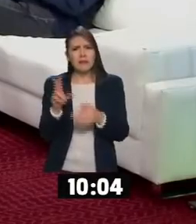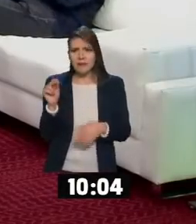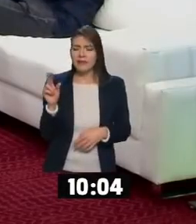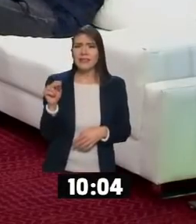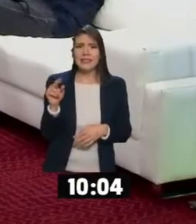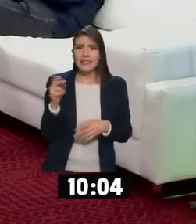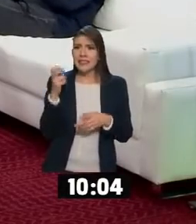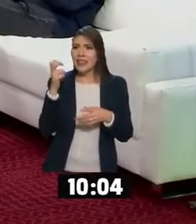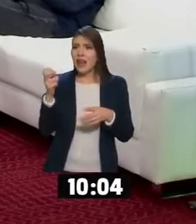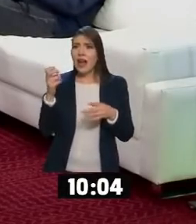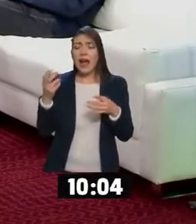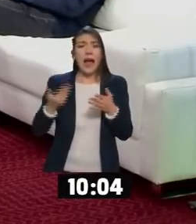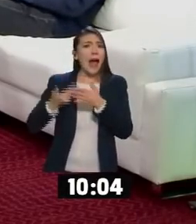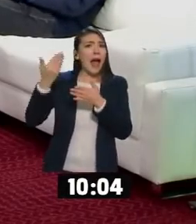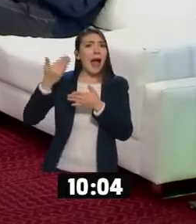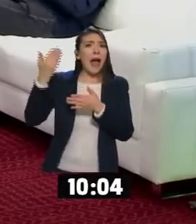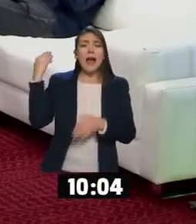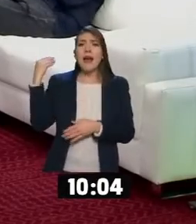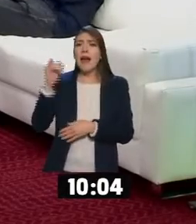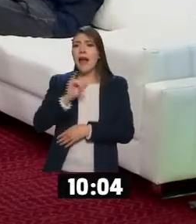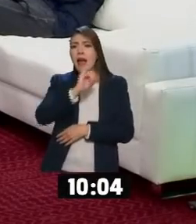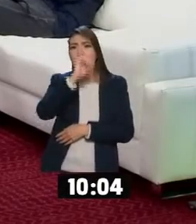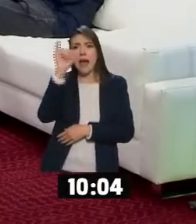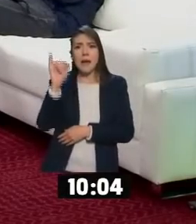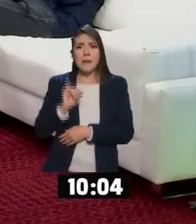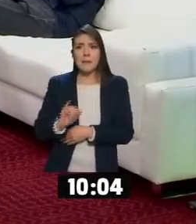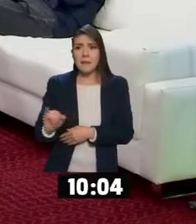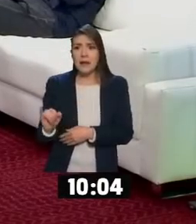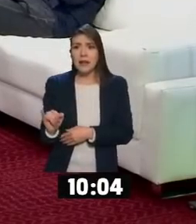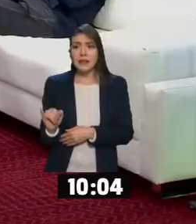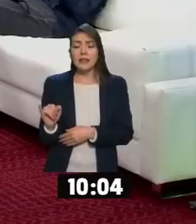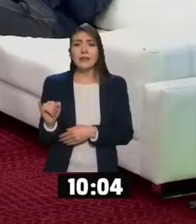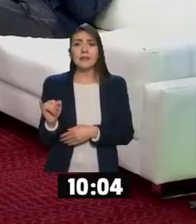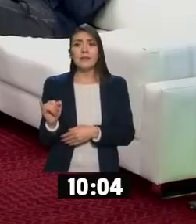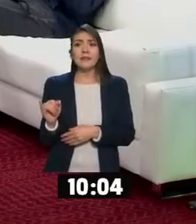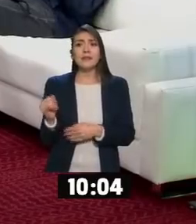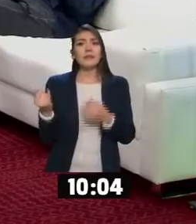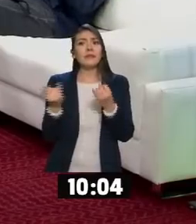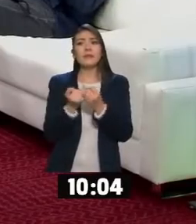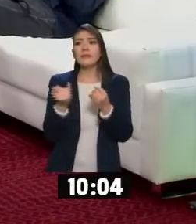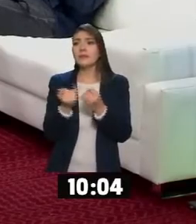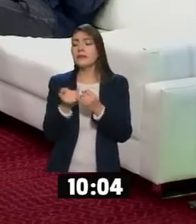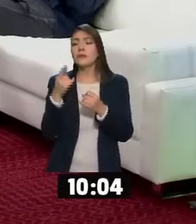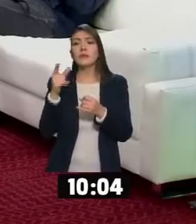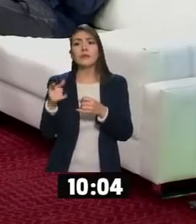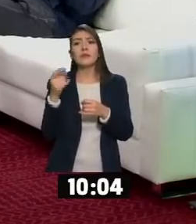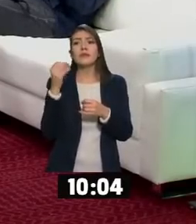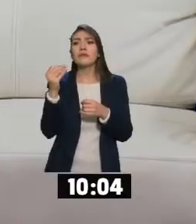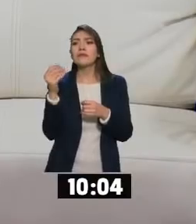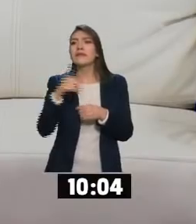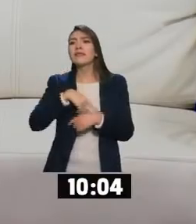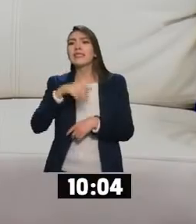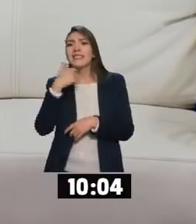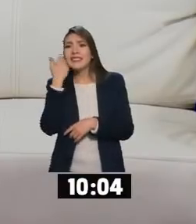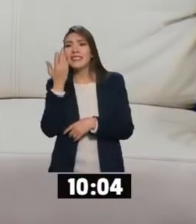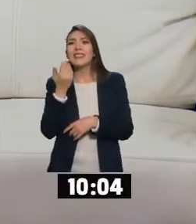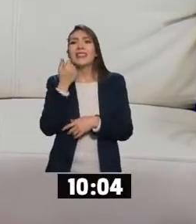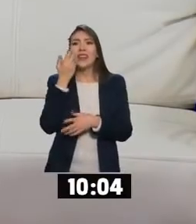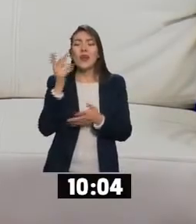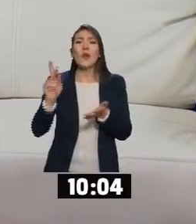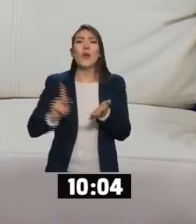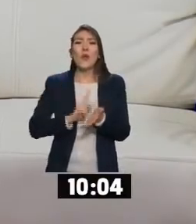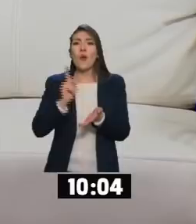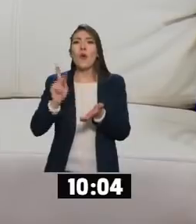es algo histórico. La cuarta mejor del mundo. Y nos va a tocar vivir generaciones enteras esperando que no haya otra